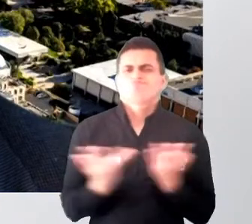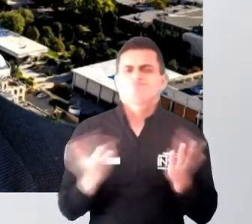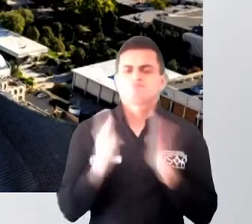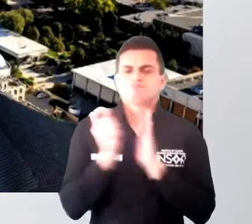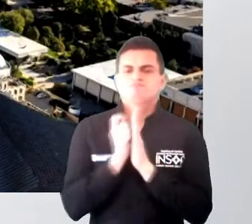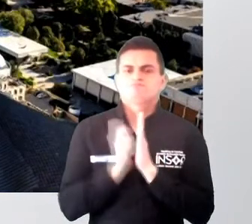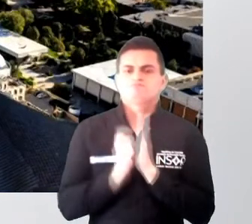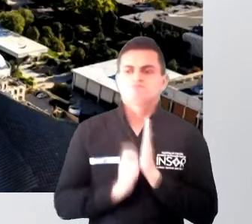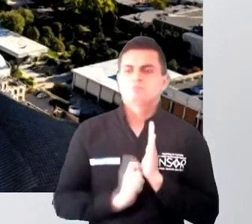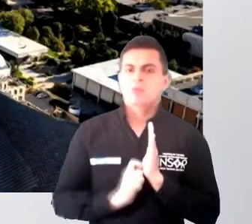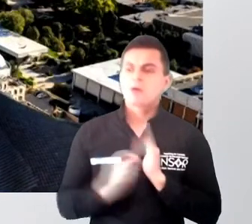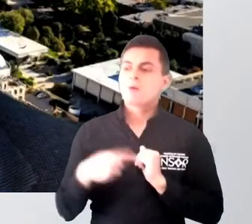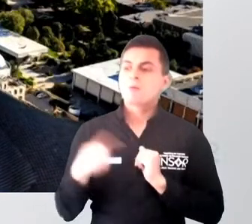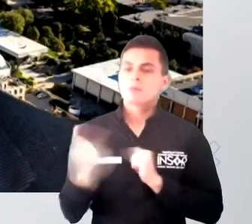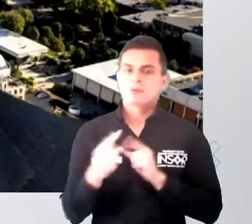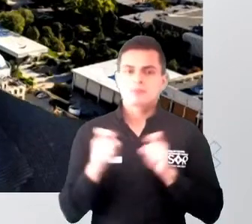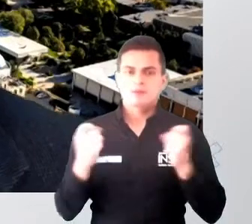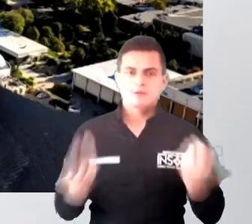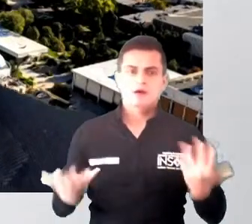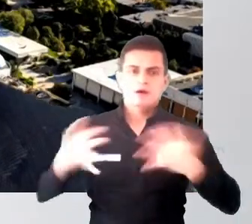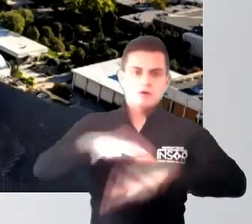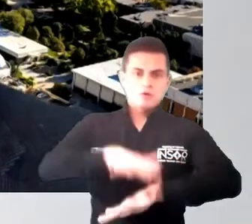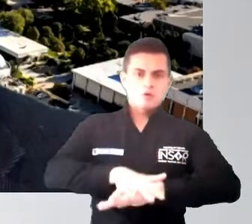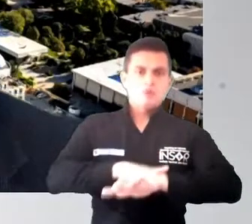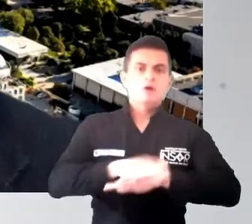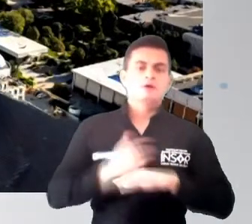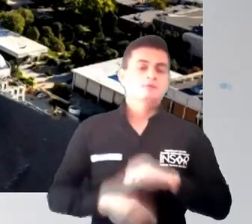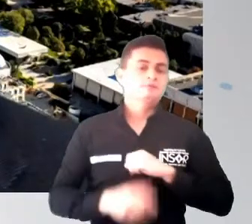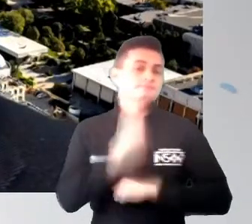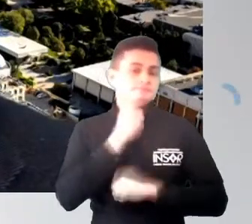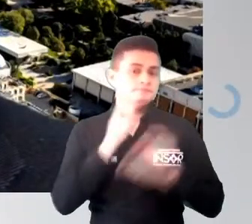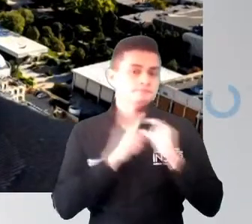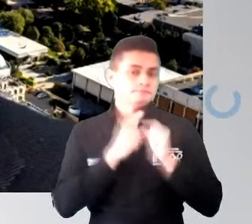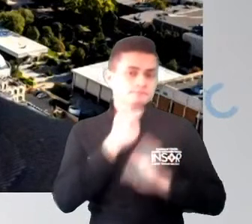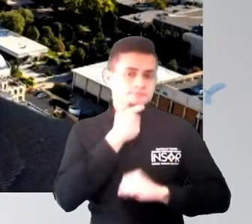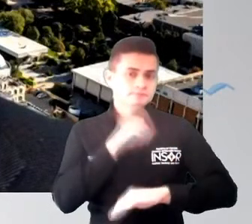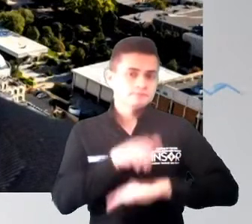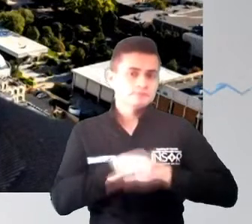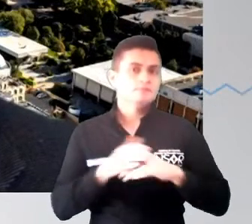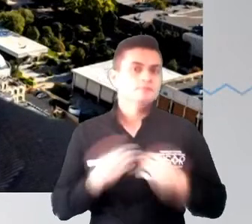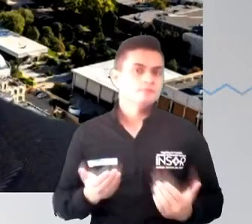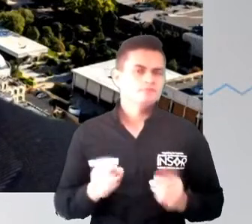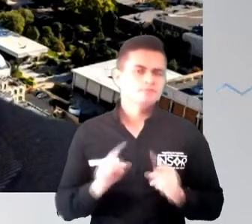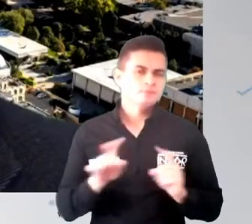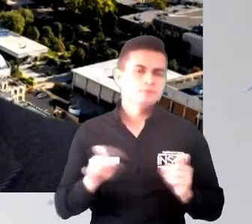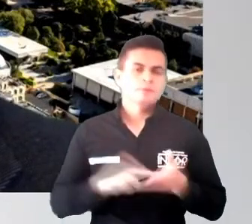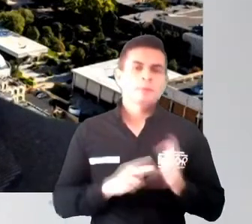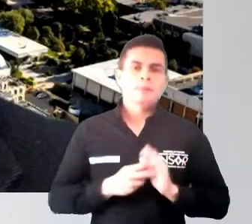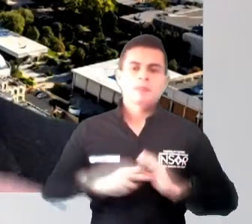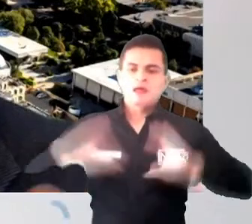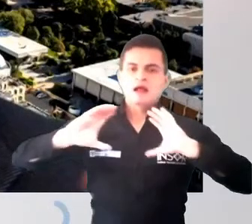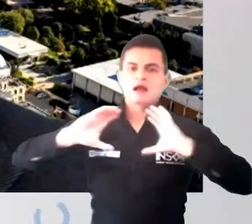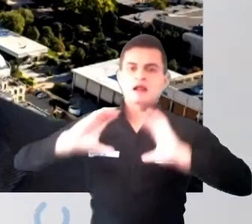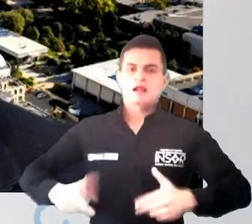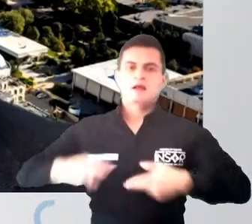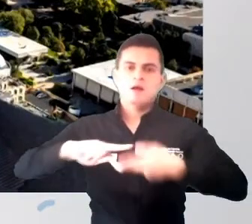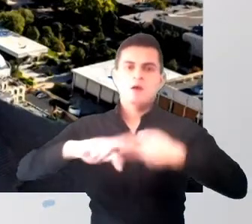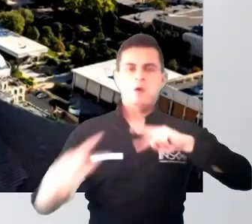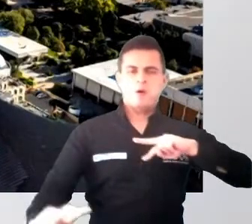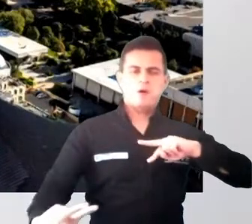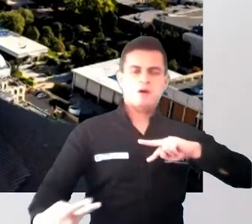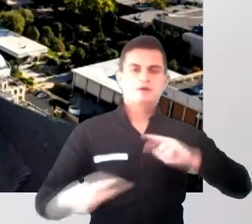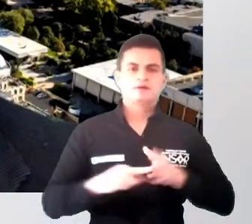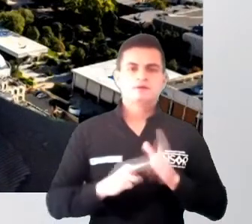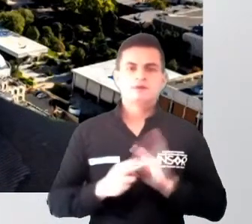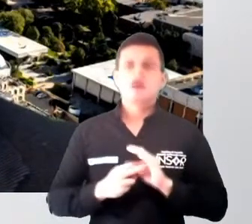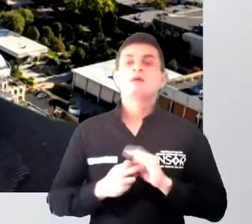combinado se habla sobre el flip classroom, la clase que se voltea afuera del salón, los estudiantes